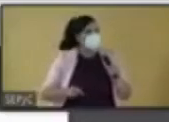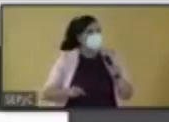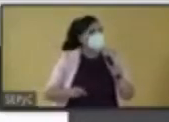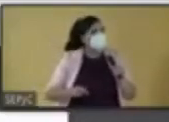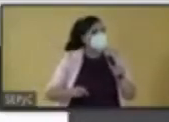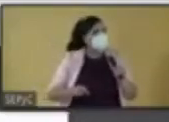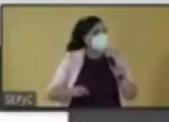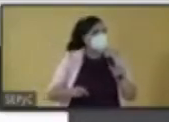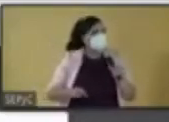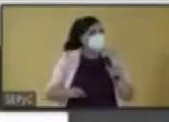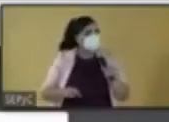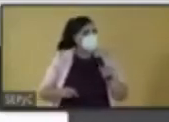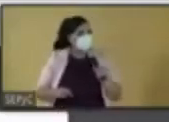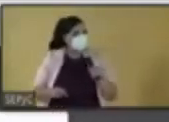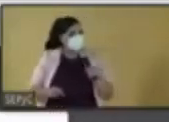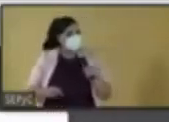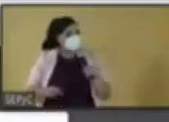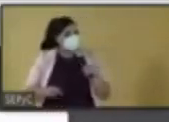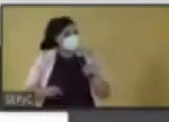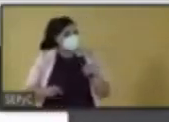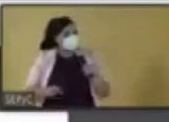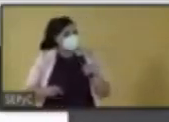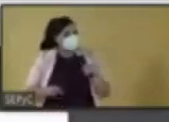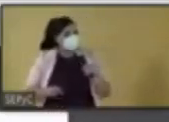¿Y el monto obtenido?